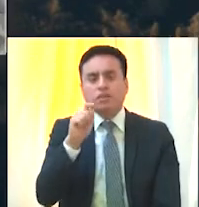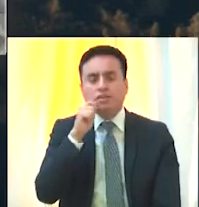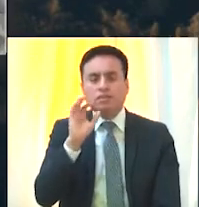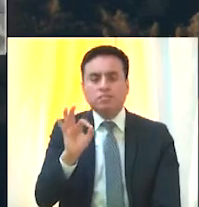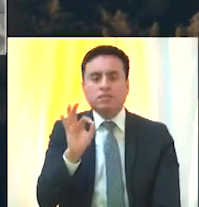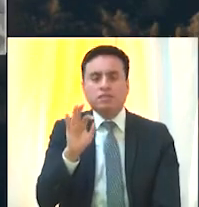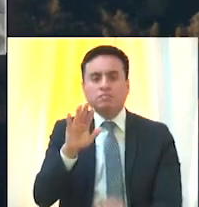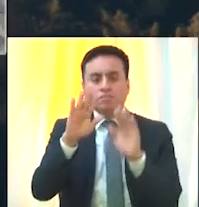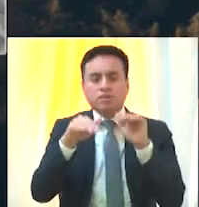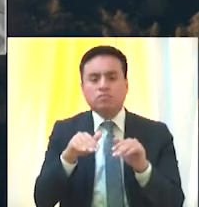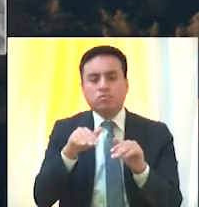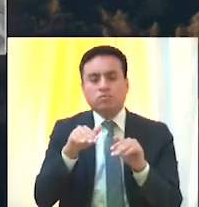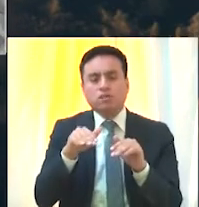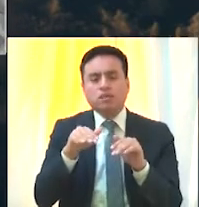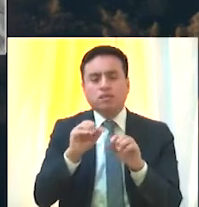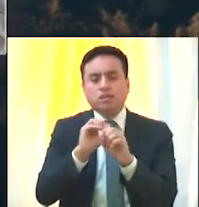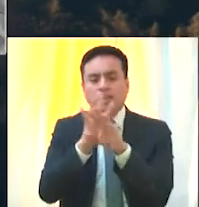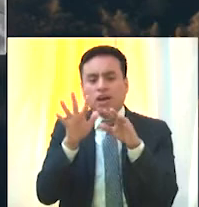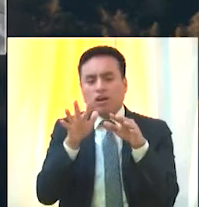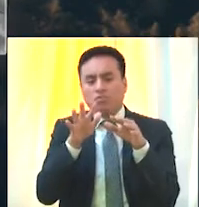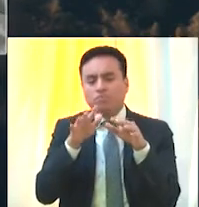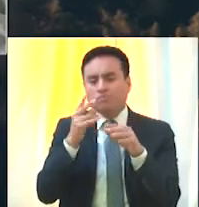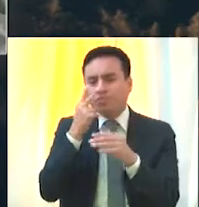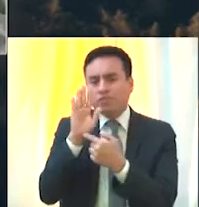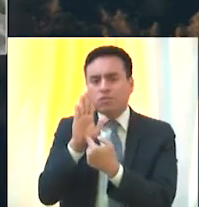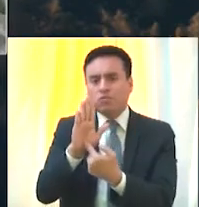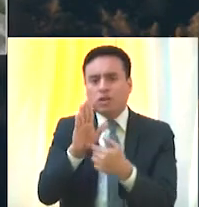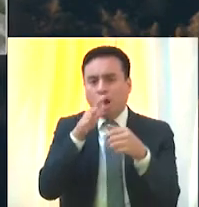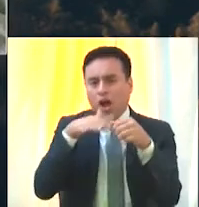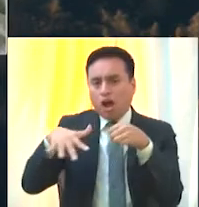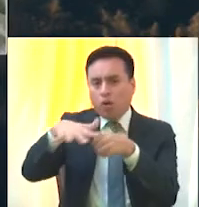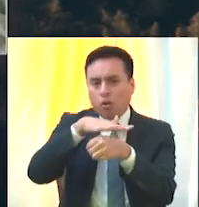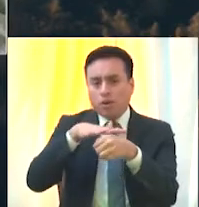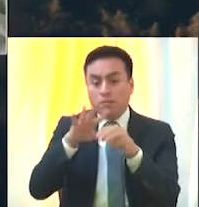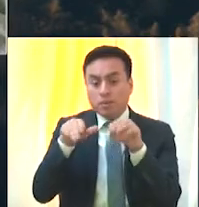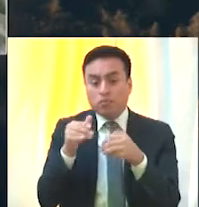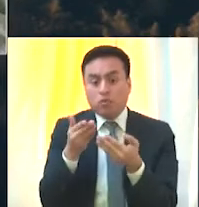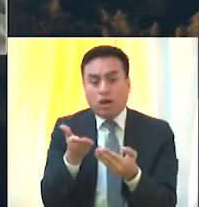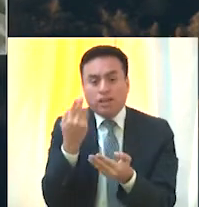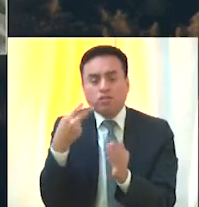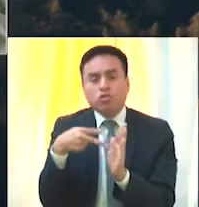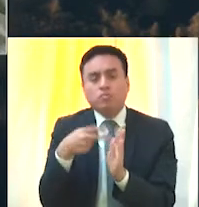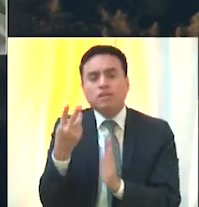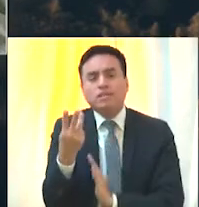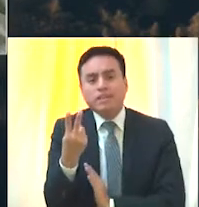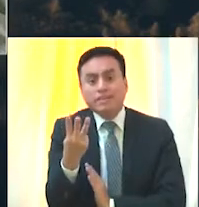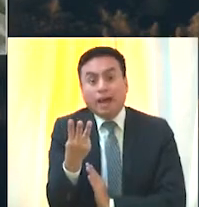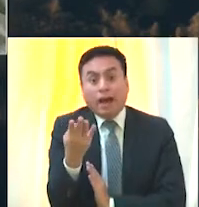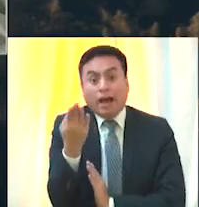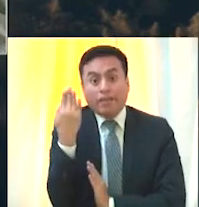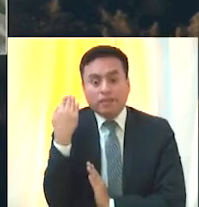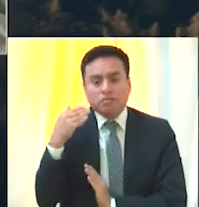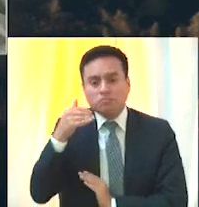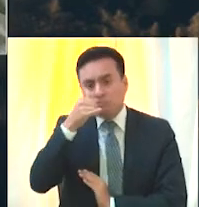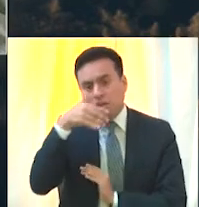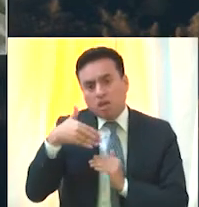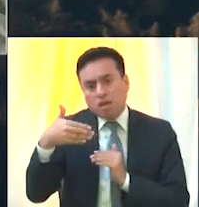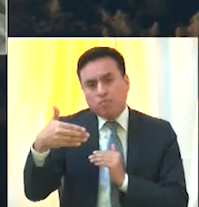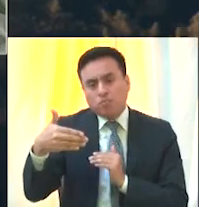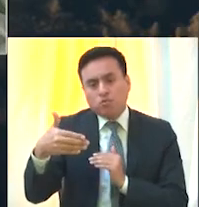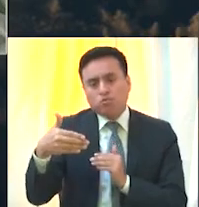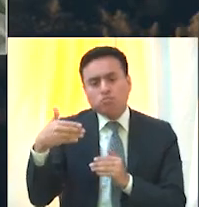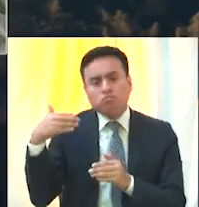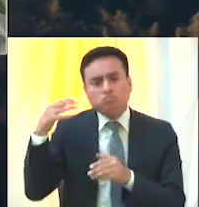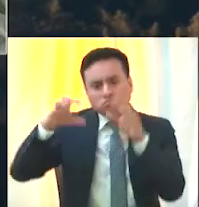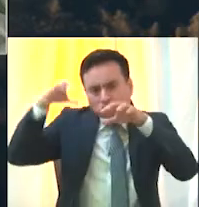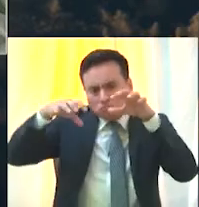el mismo embalse, el embalse Puclaro. La figura que mostraba previamente, la que estoy mostrando ahora, era del año 2003, luego de un periodo relativamente abundante